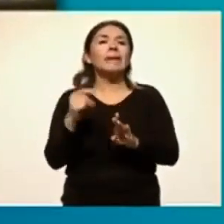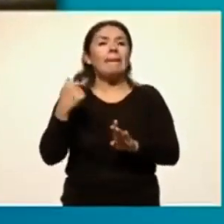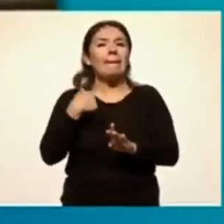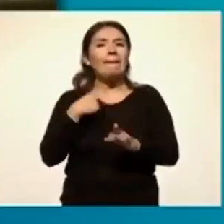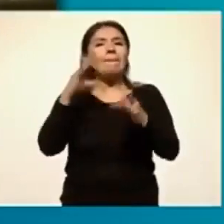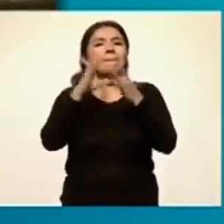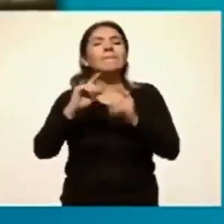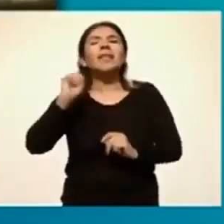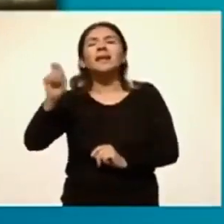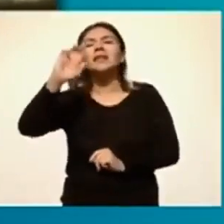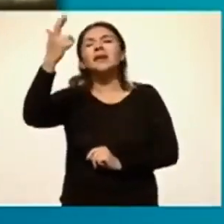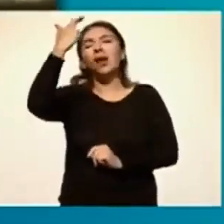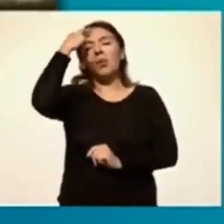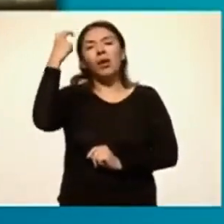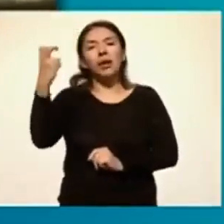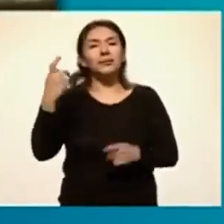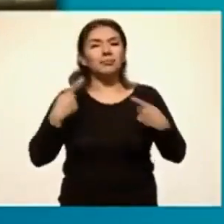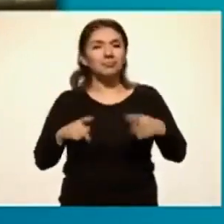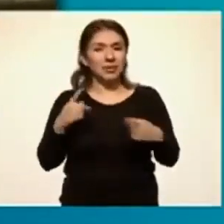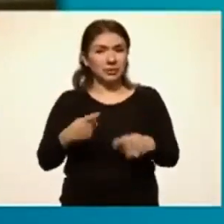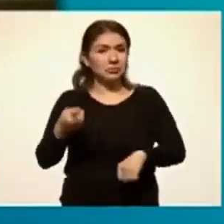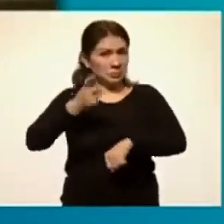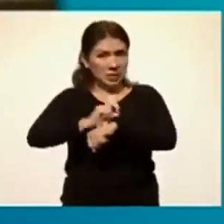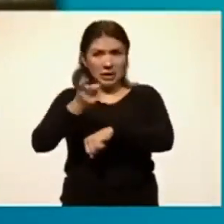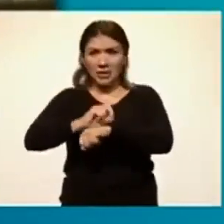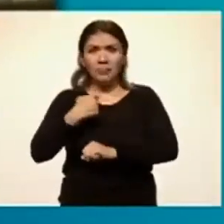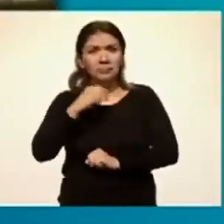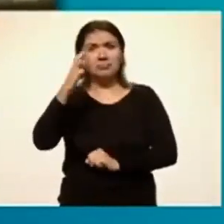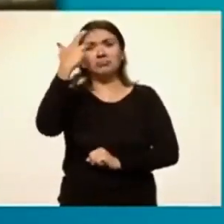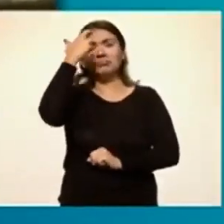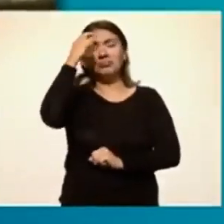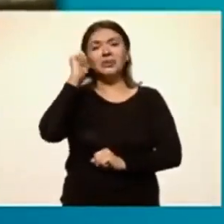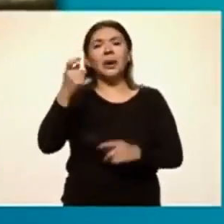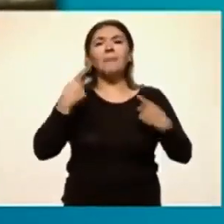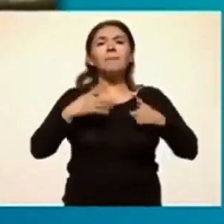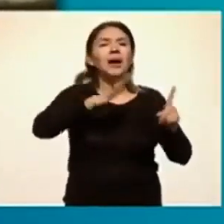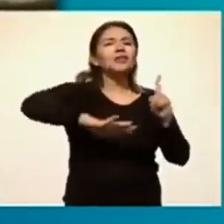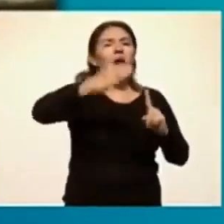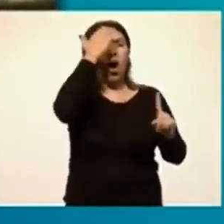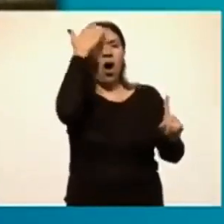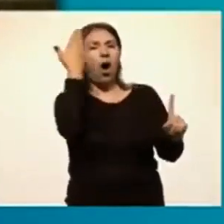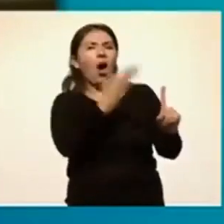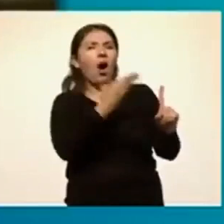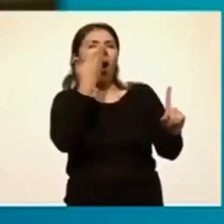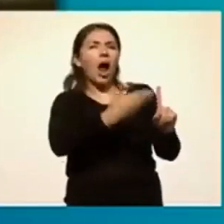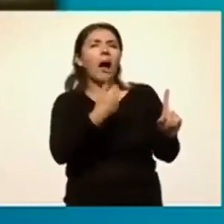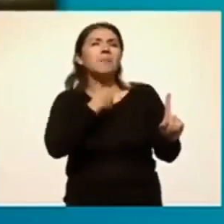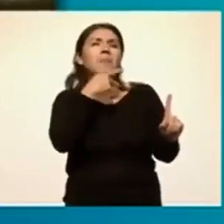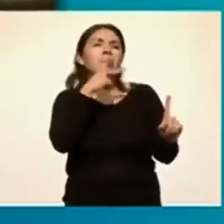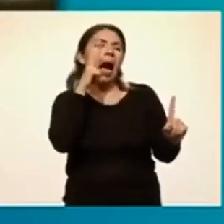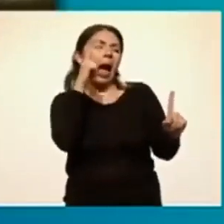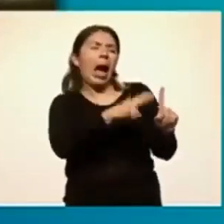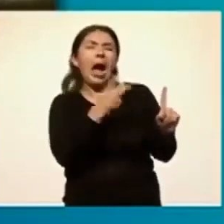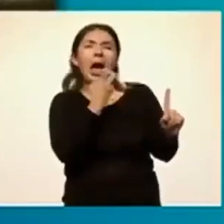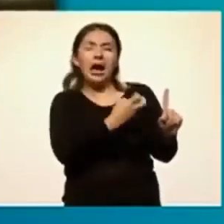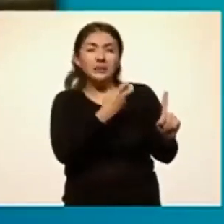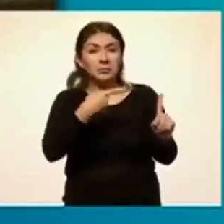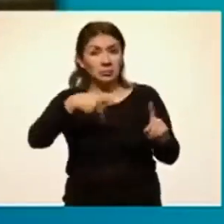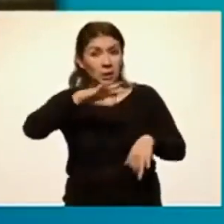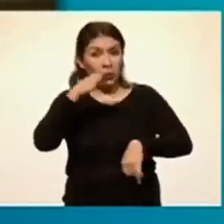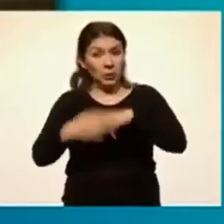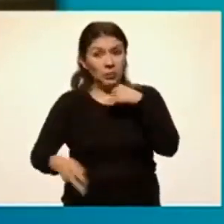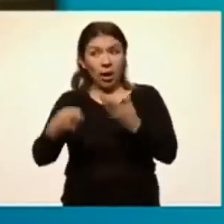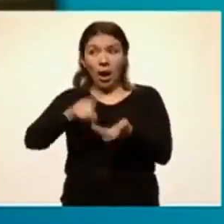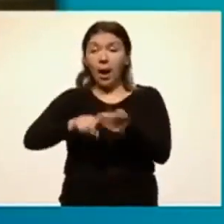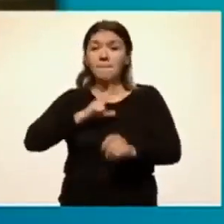¿qué podemos recordar de eso, no? Todos los días me recuerdan al personaje socialmente conocido, al personaje público, pero finalmente dentro